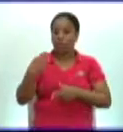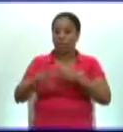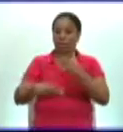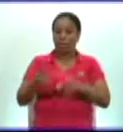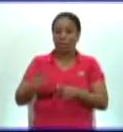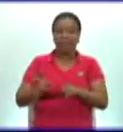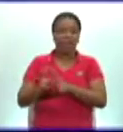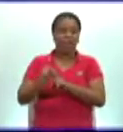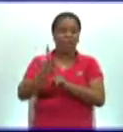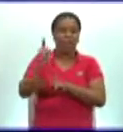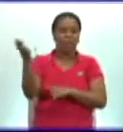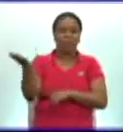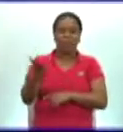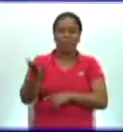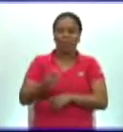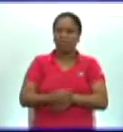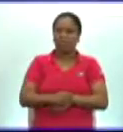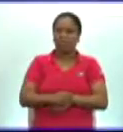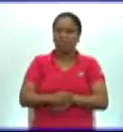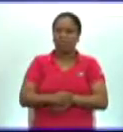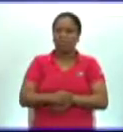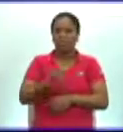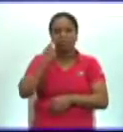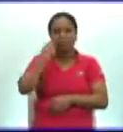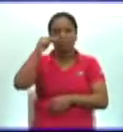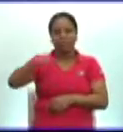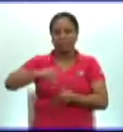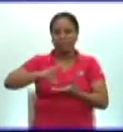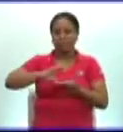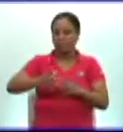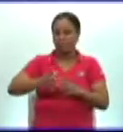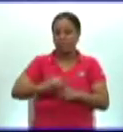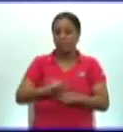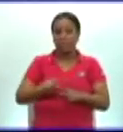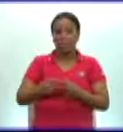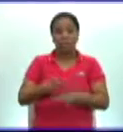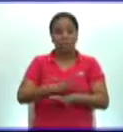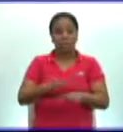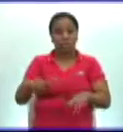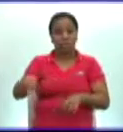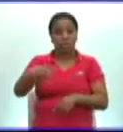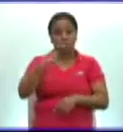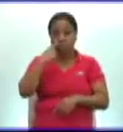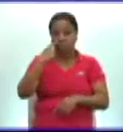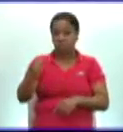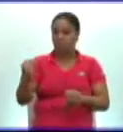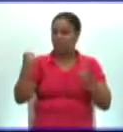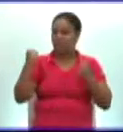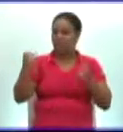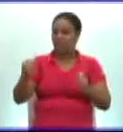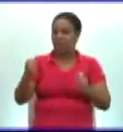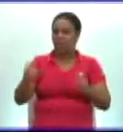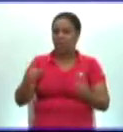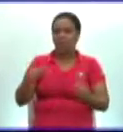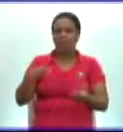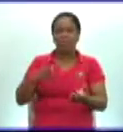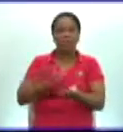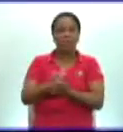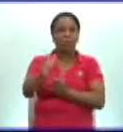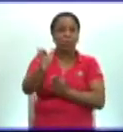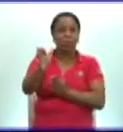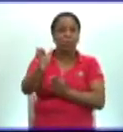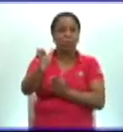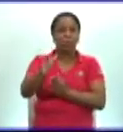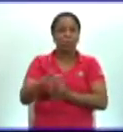la velocidad, se representa de esta forma. Pero ya ustedes conocen que existe la fuerza de rozamiento, que es